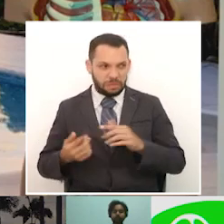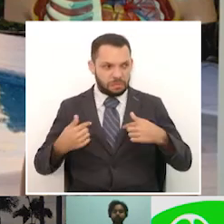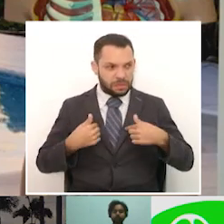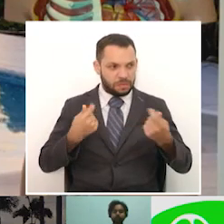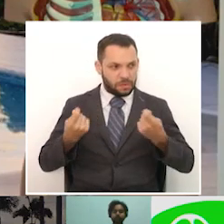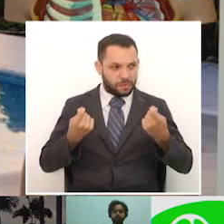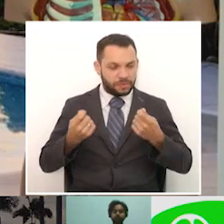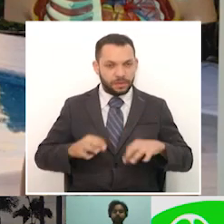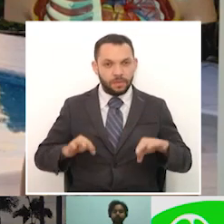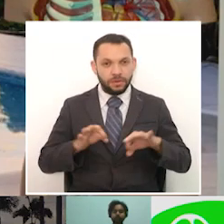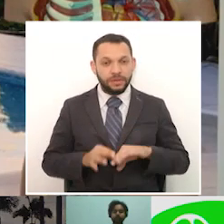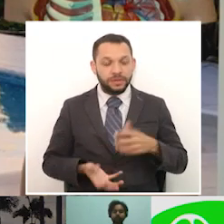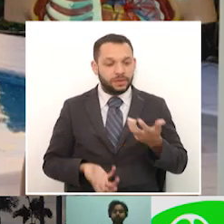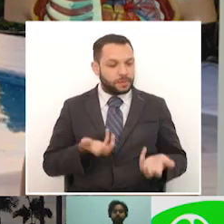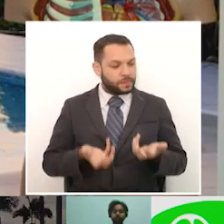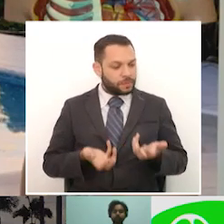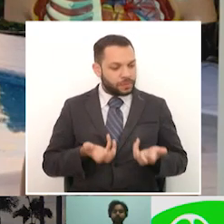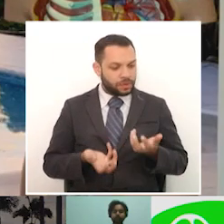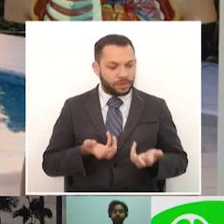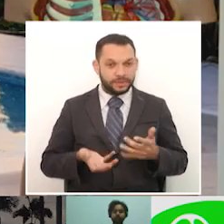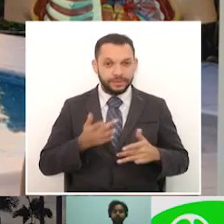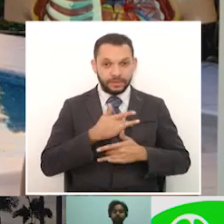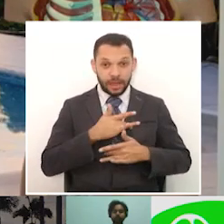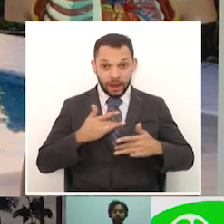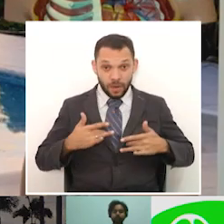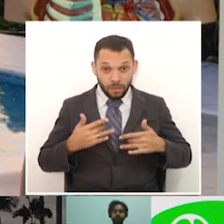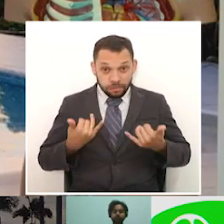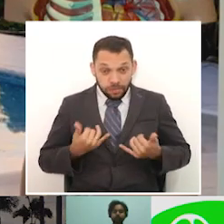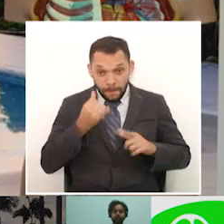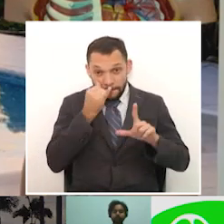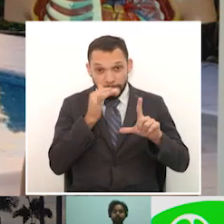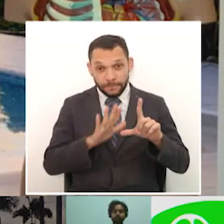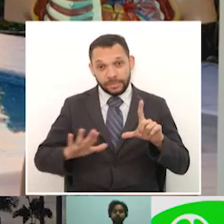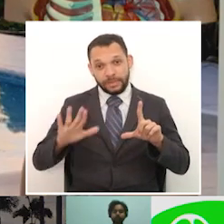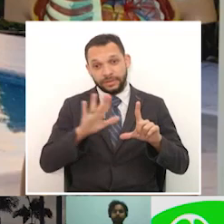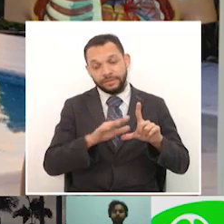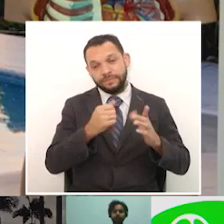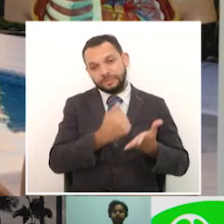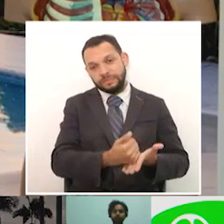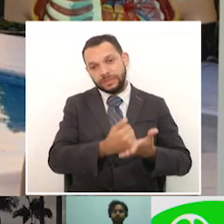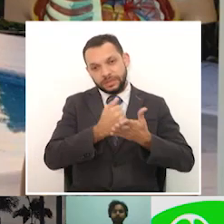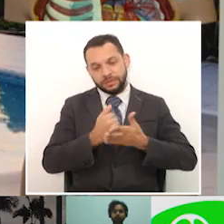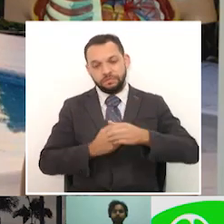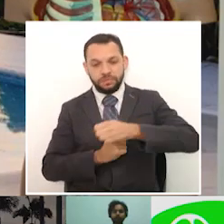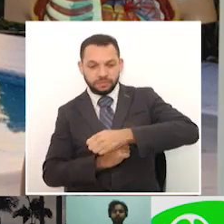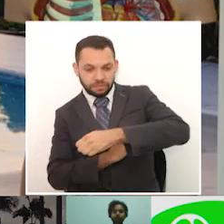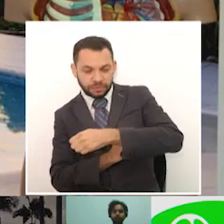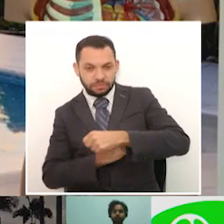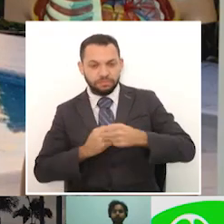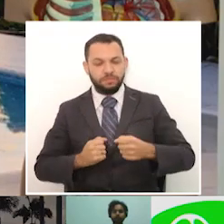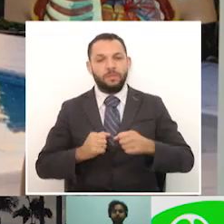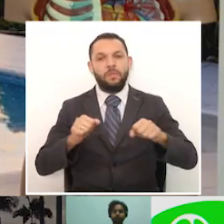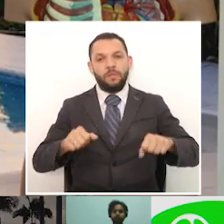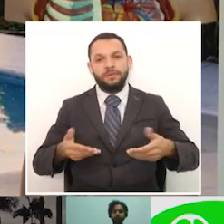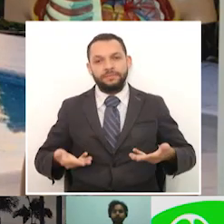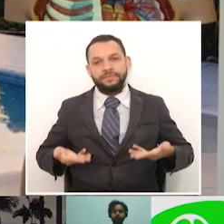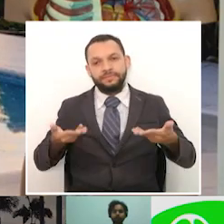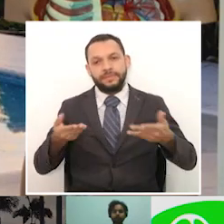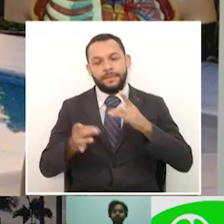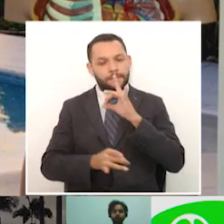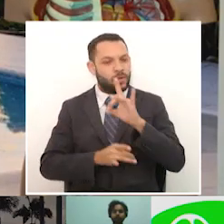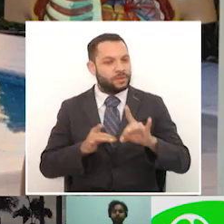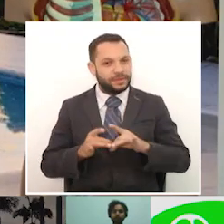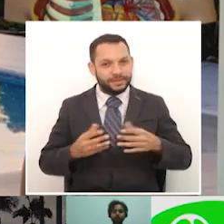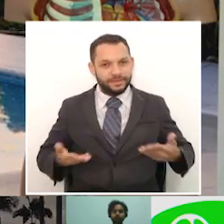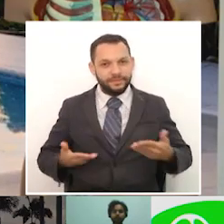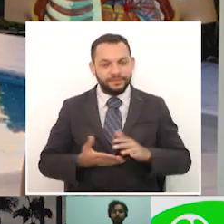como farmacia para que alimentos como los que vamos a ver a continuación nos ayuden a dormir mejor, que es una parte fundamental